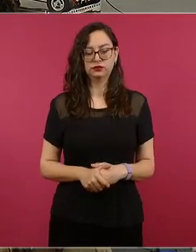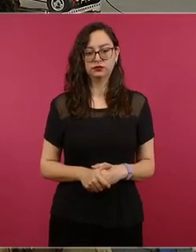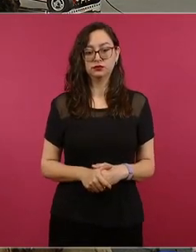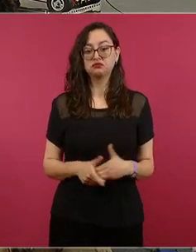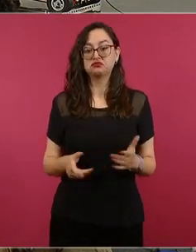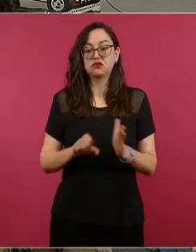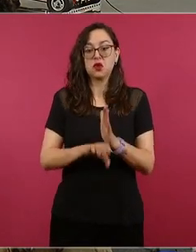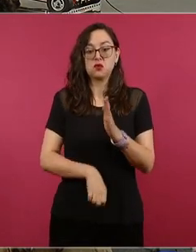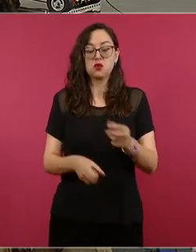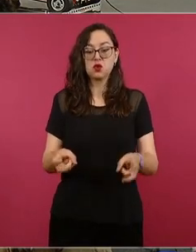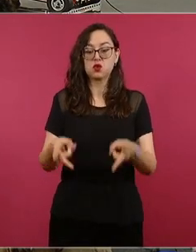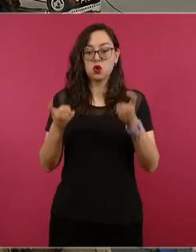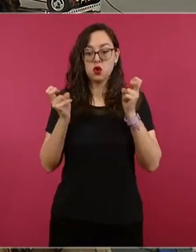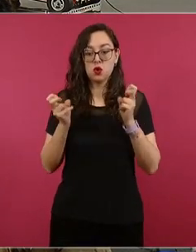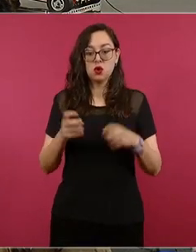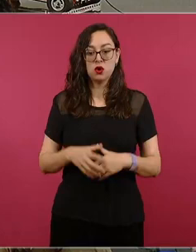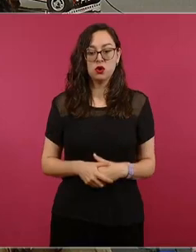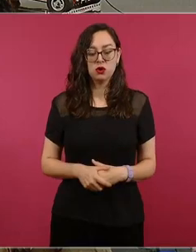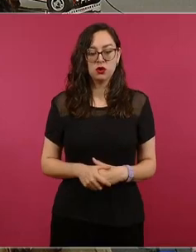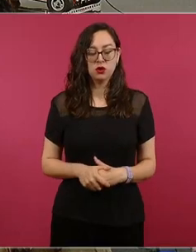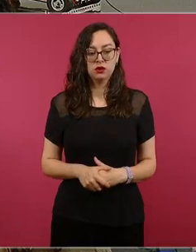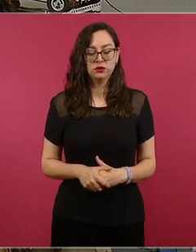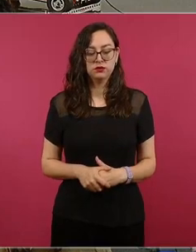Robo, por ejemplo.